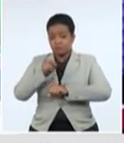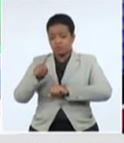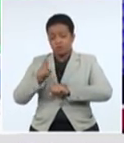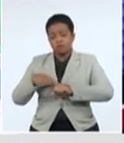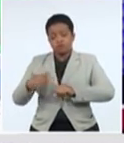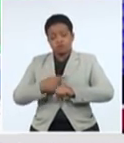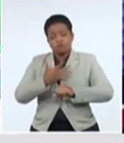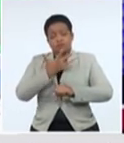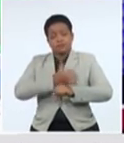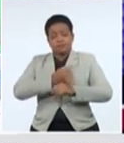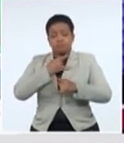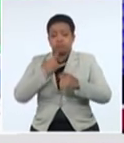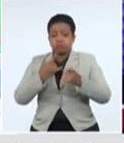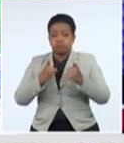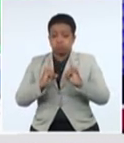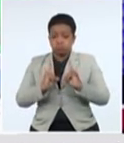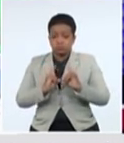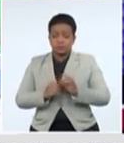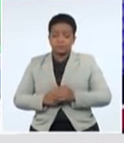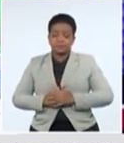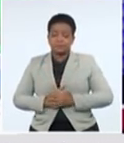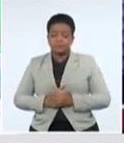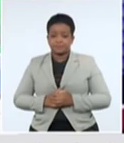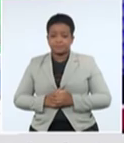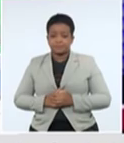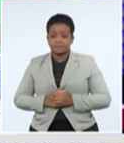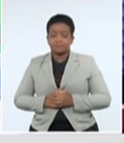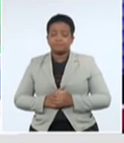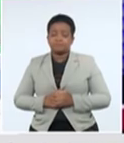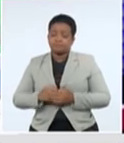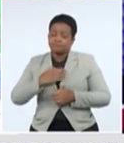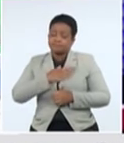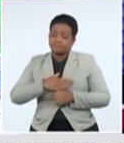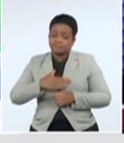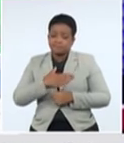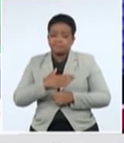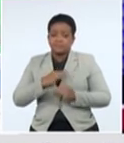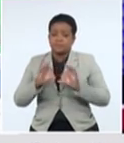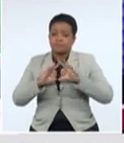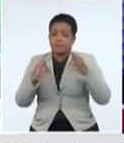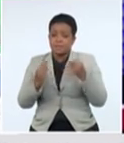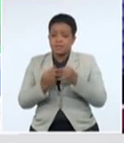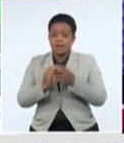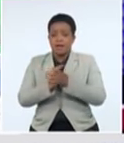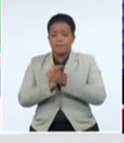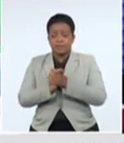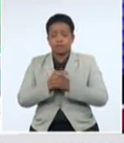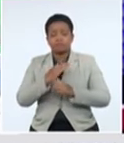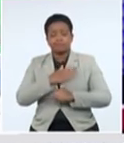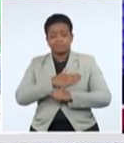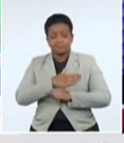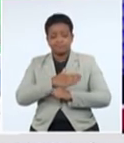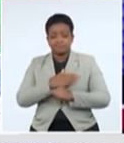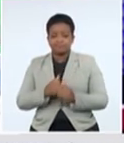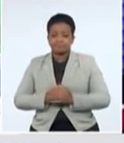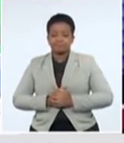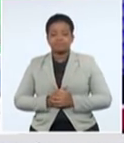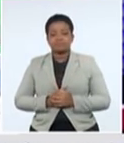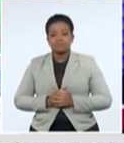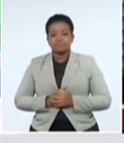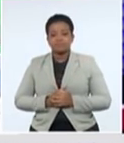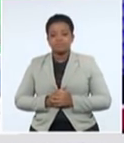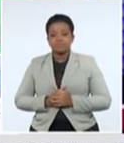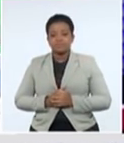lamentablemente fallecieron y que damos las condolencias a sus familiares y amistades. De esta